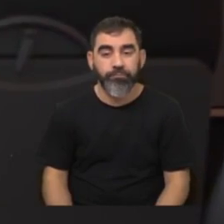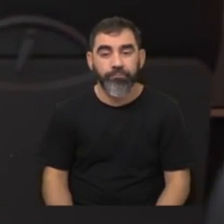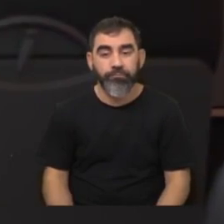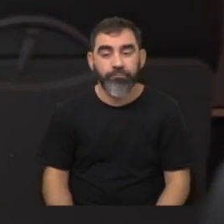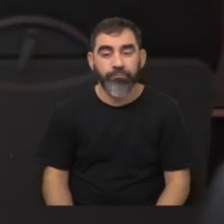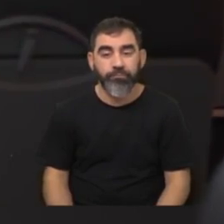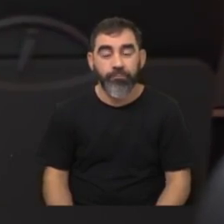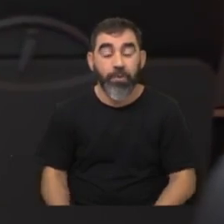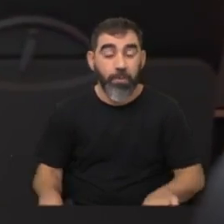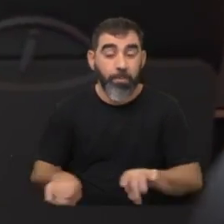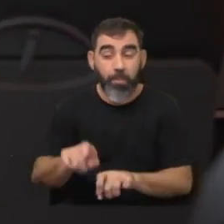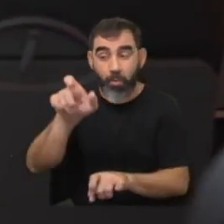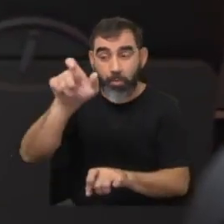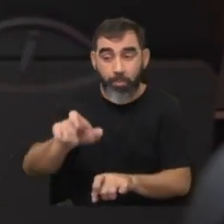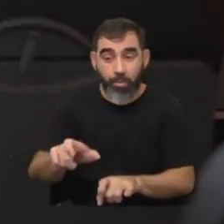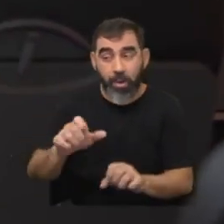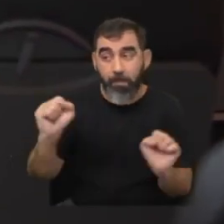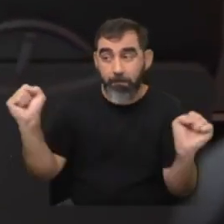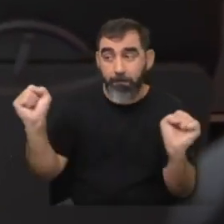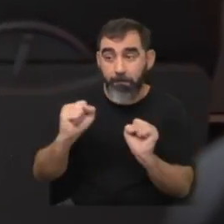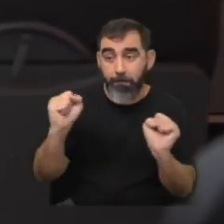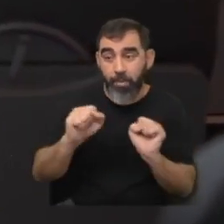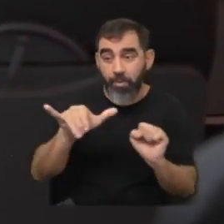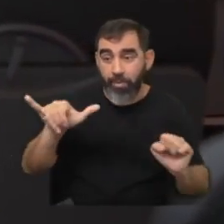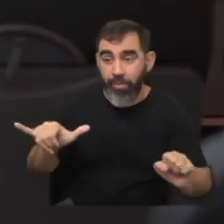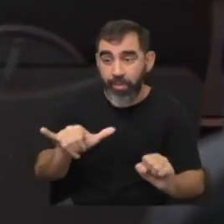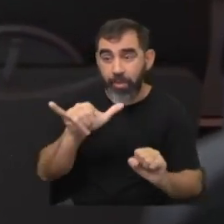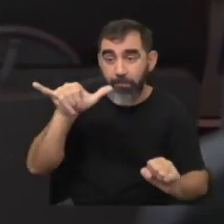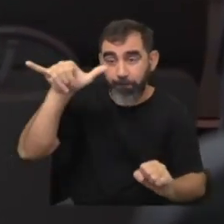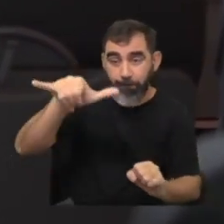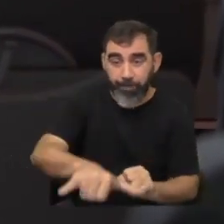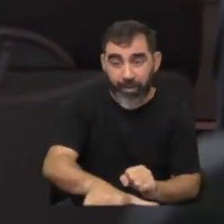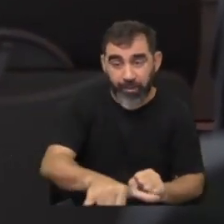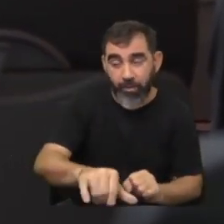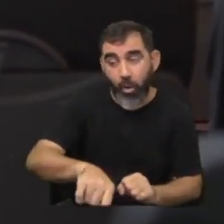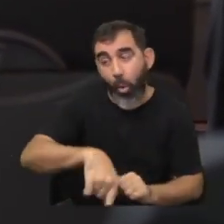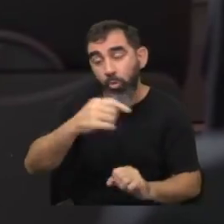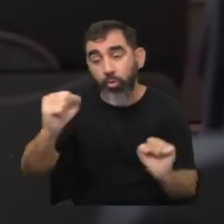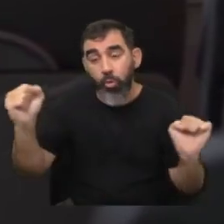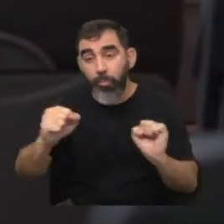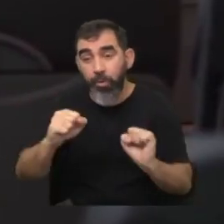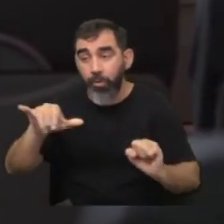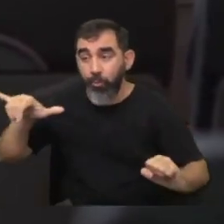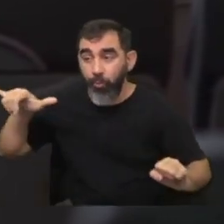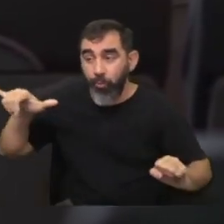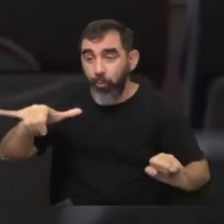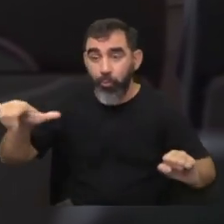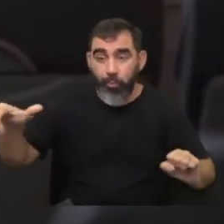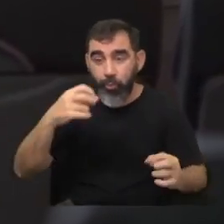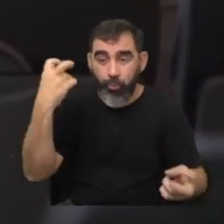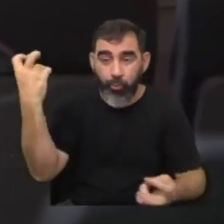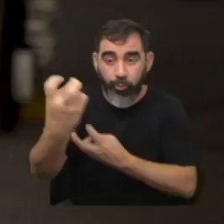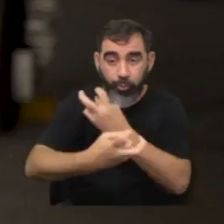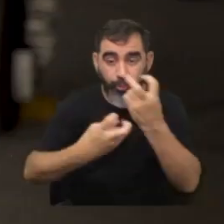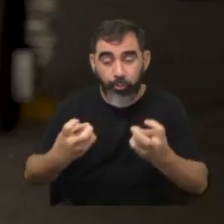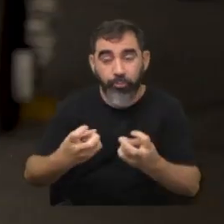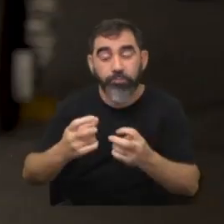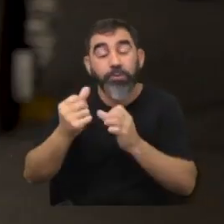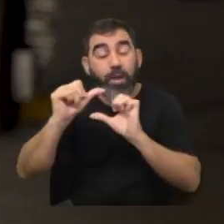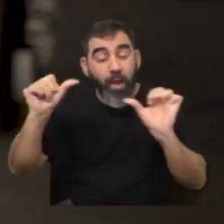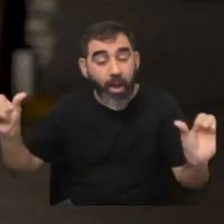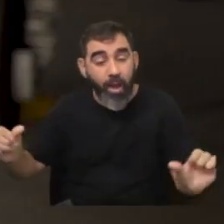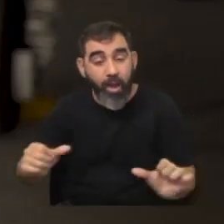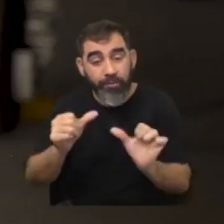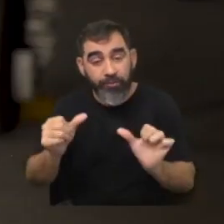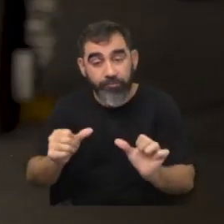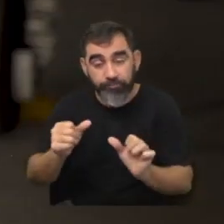Así como tenemos pasajeros que tienen más miedo al despegue o al aterrizaje, otros le tienen más miedo a las turbulencias. Básicamente lo que hacemos cuando